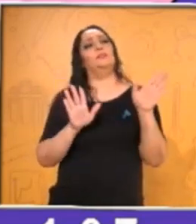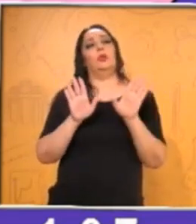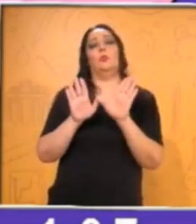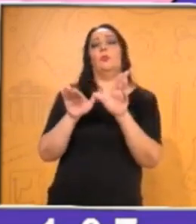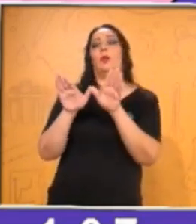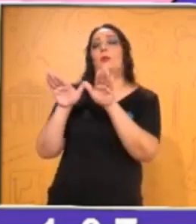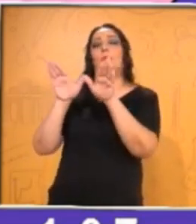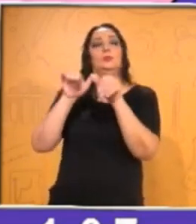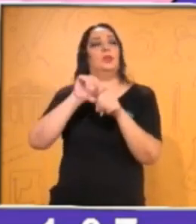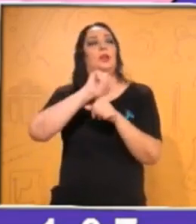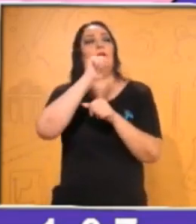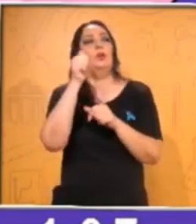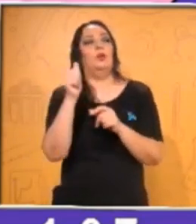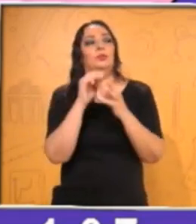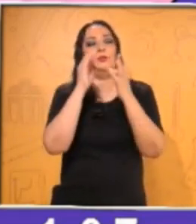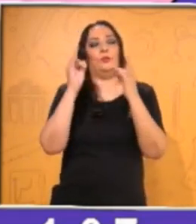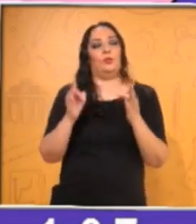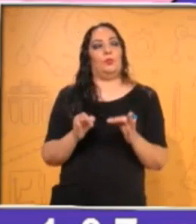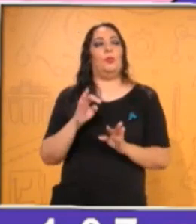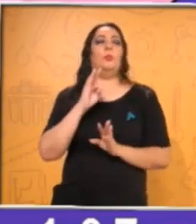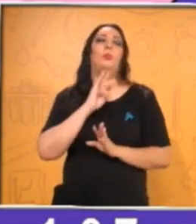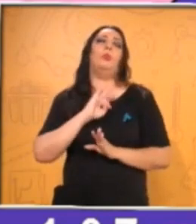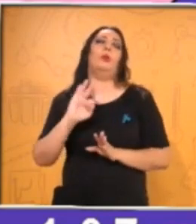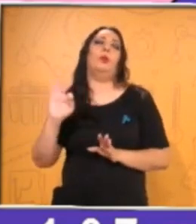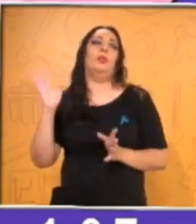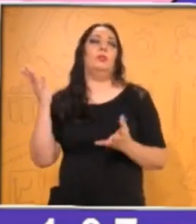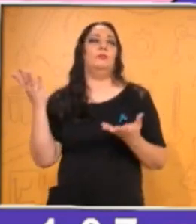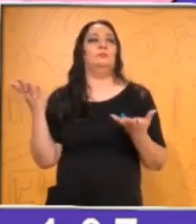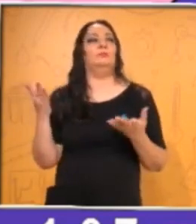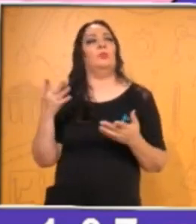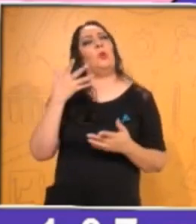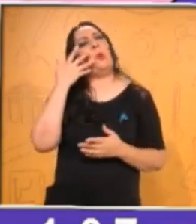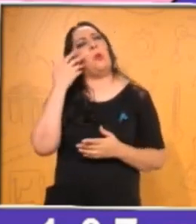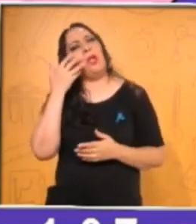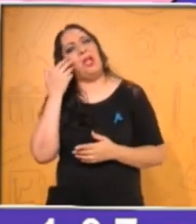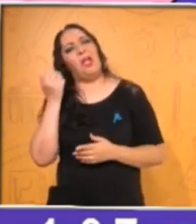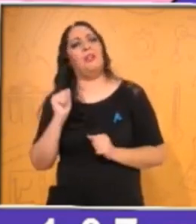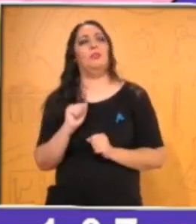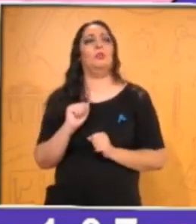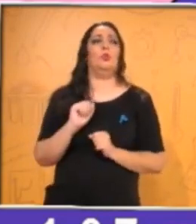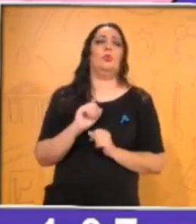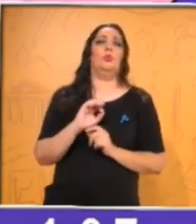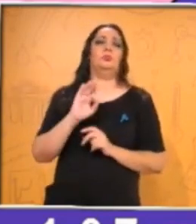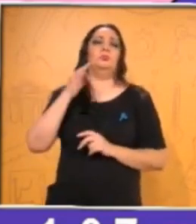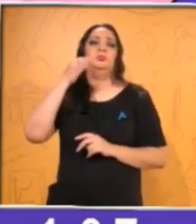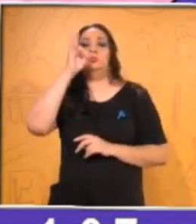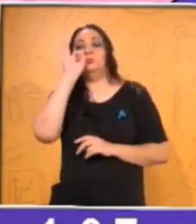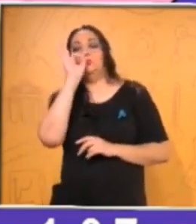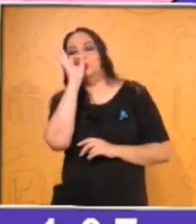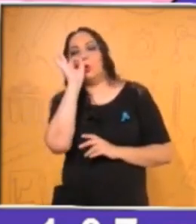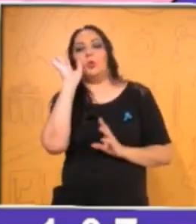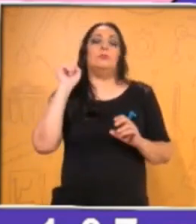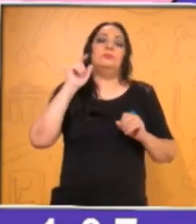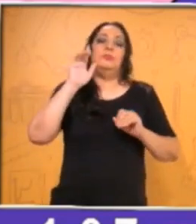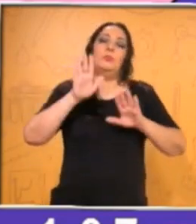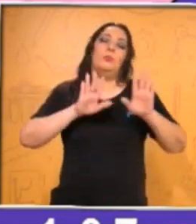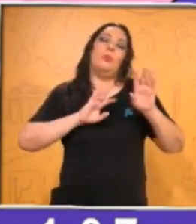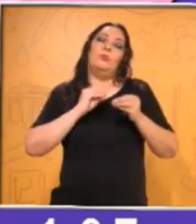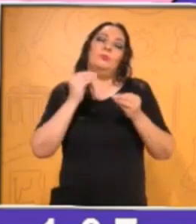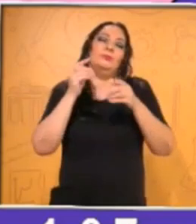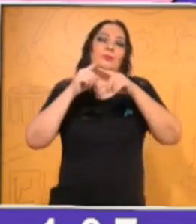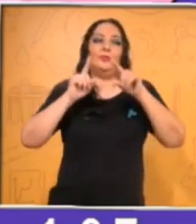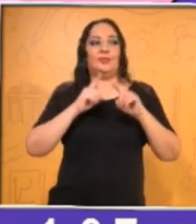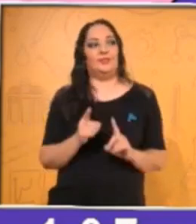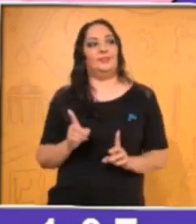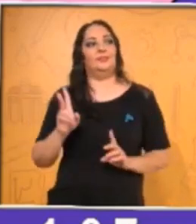mariposa y la otra figura podría ser un gato, un zorrito, o sea, podrían ser bastantes.